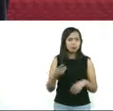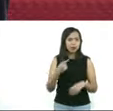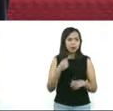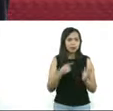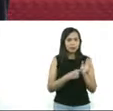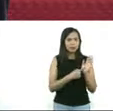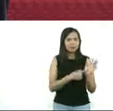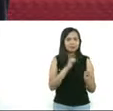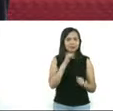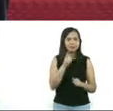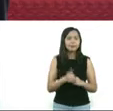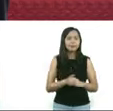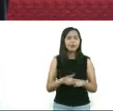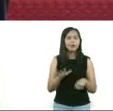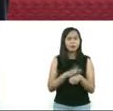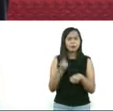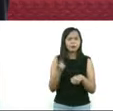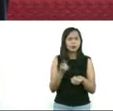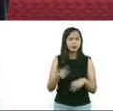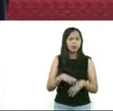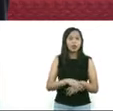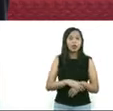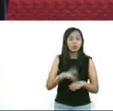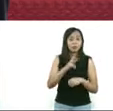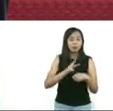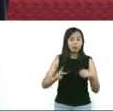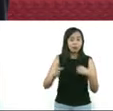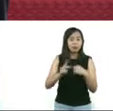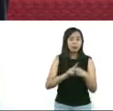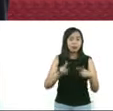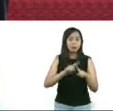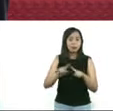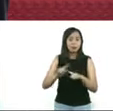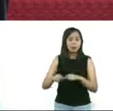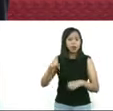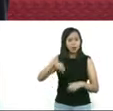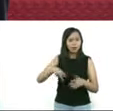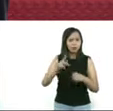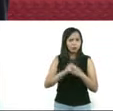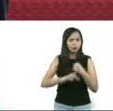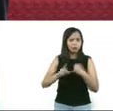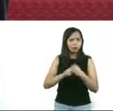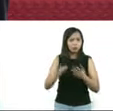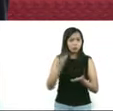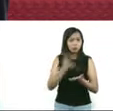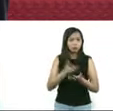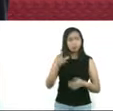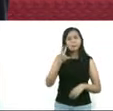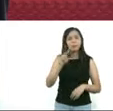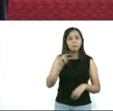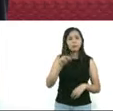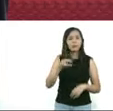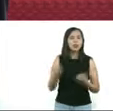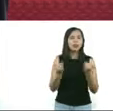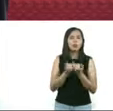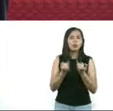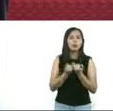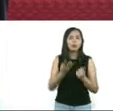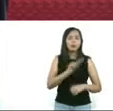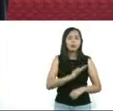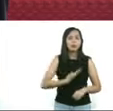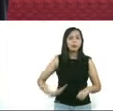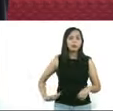Porque es algo que se está viviendo a nivel internacional, no es solo del país. Hoy también el presidente, y el otro